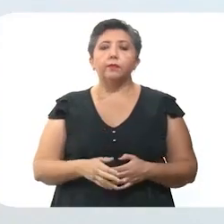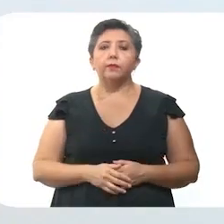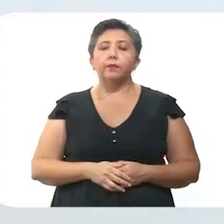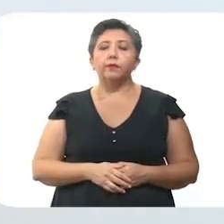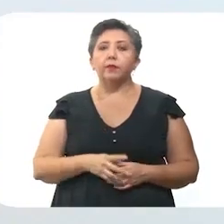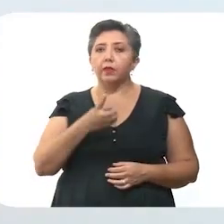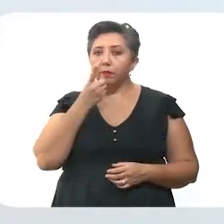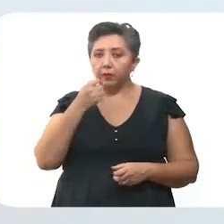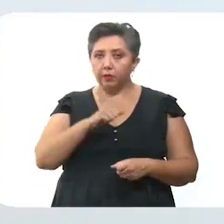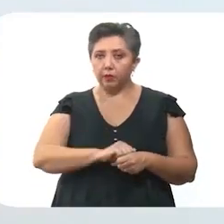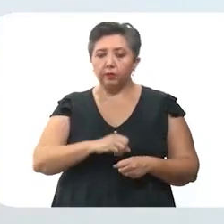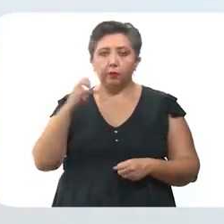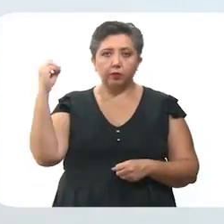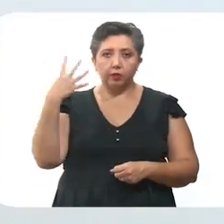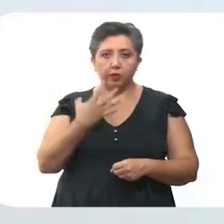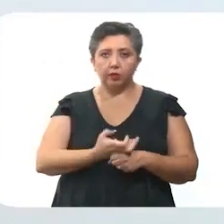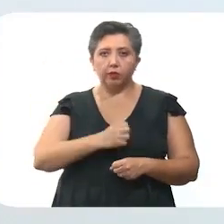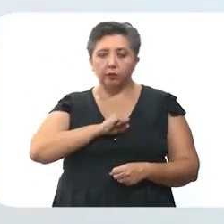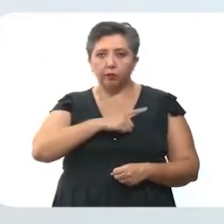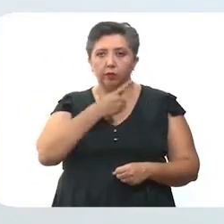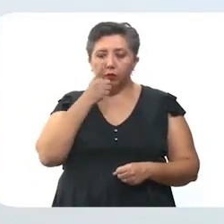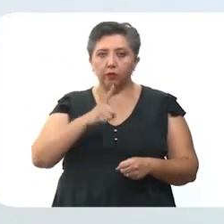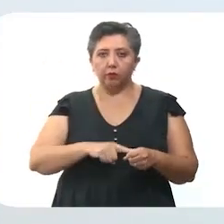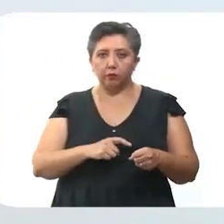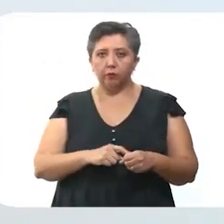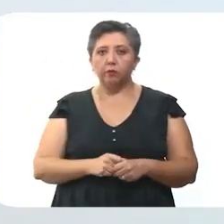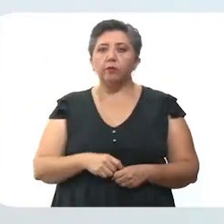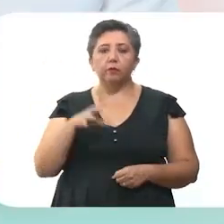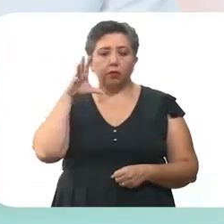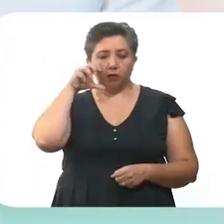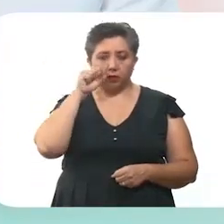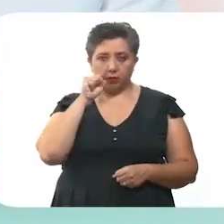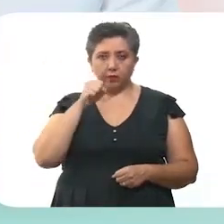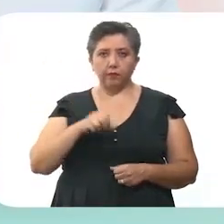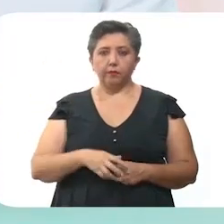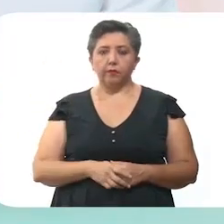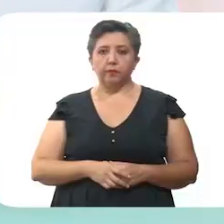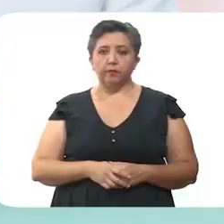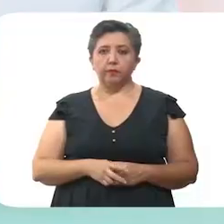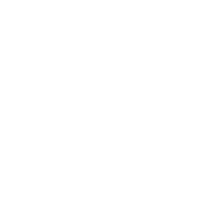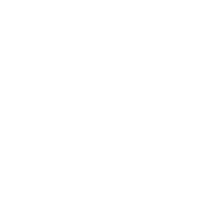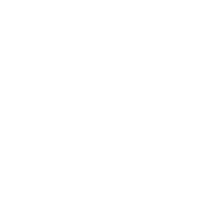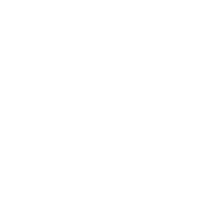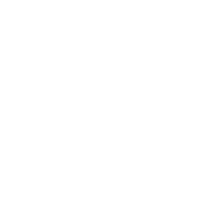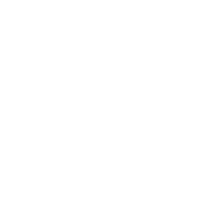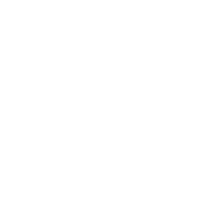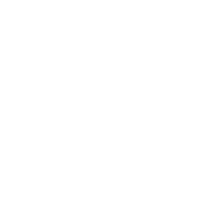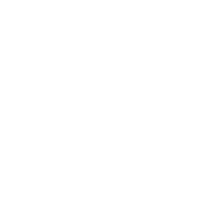Los indicadores semanales del semáforo estatal de salud marcan color naranja. Muchas gracias.